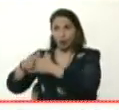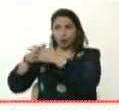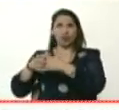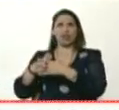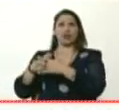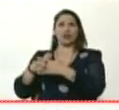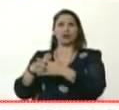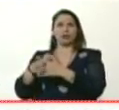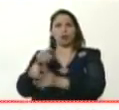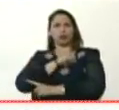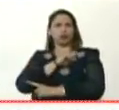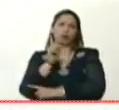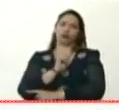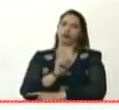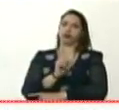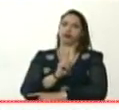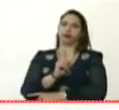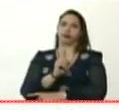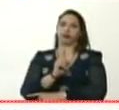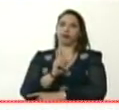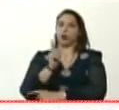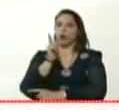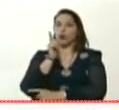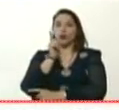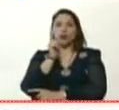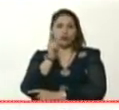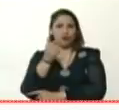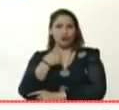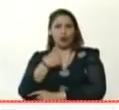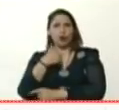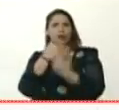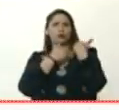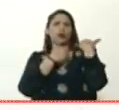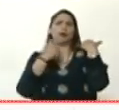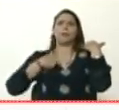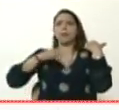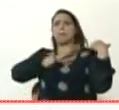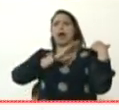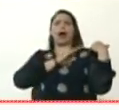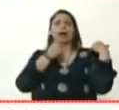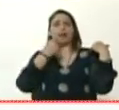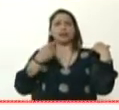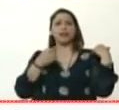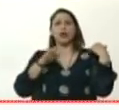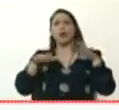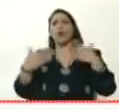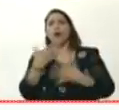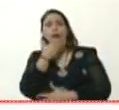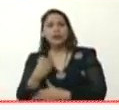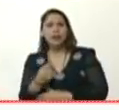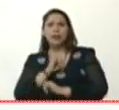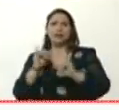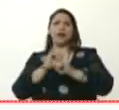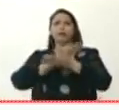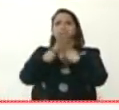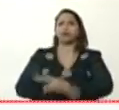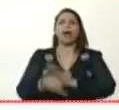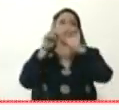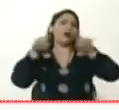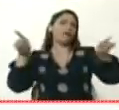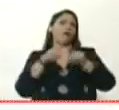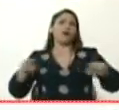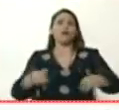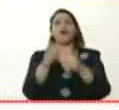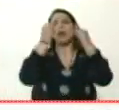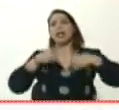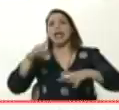cesar. Sería irresponsable de mi parte decirle, cuando llegue diciembre, llega la Navidad y se acaba todo, feliz